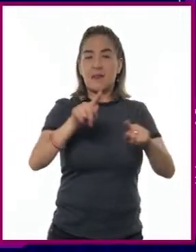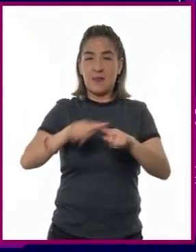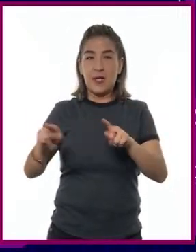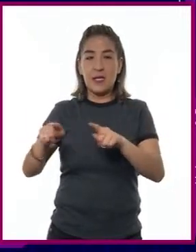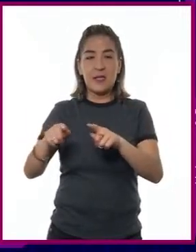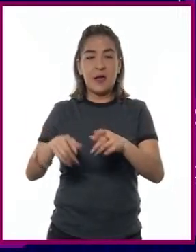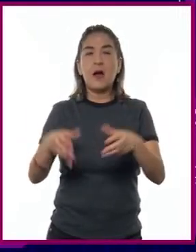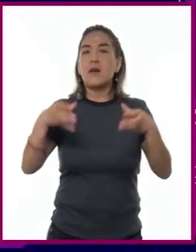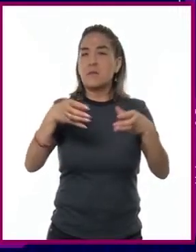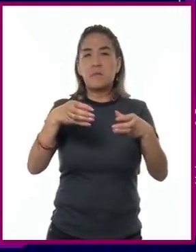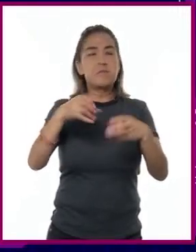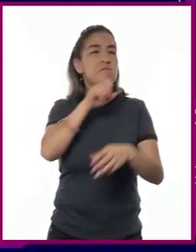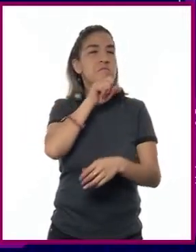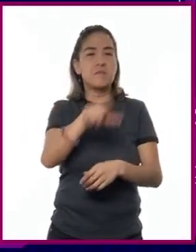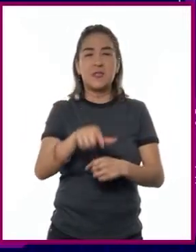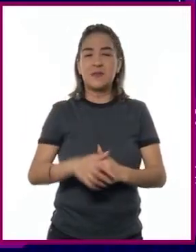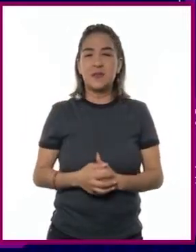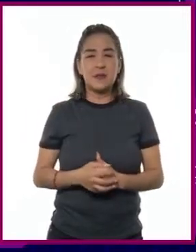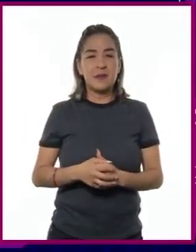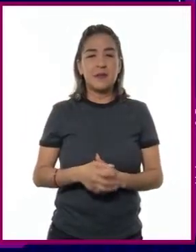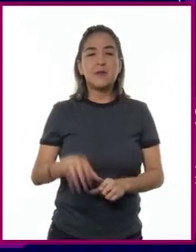volumen es el mismo,